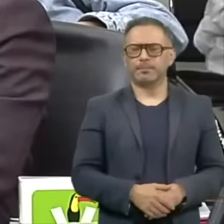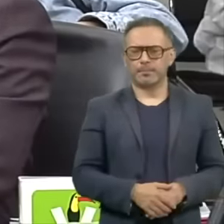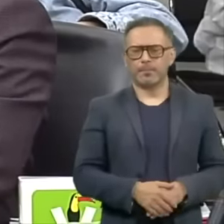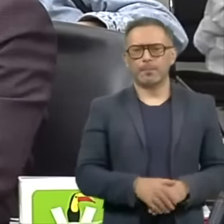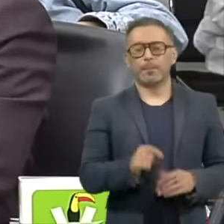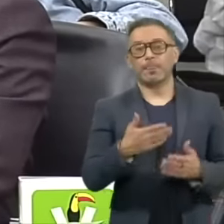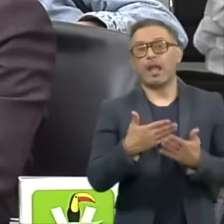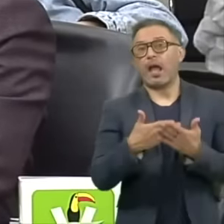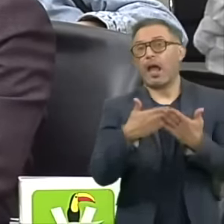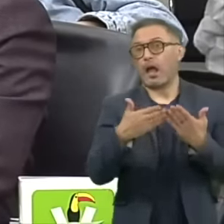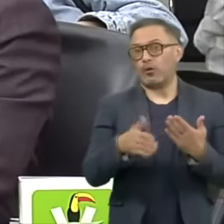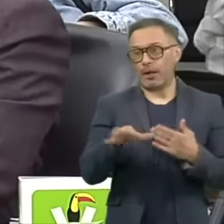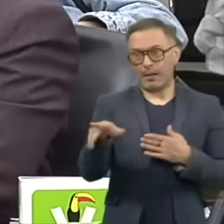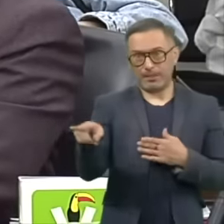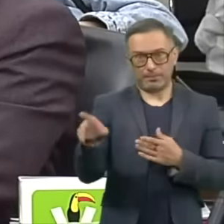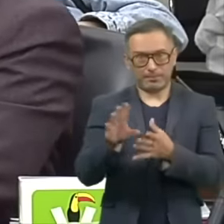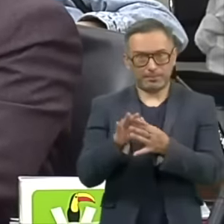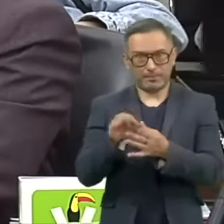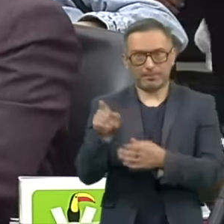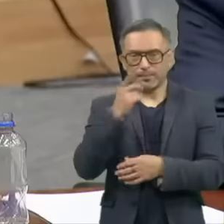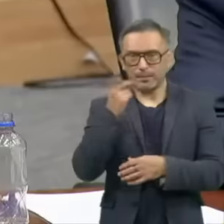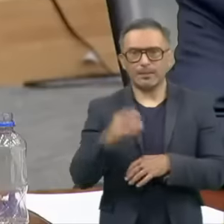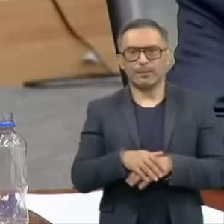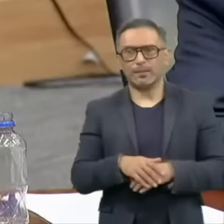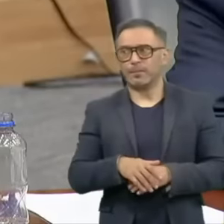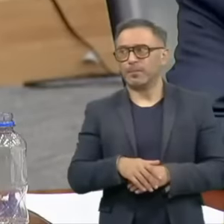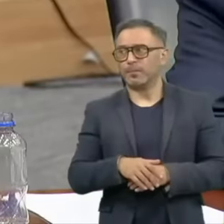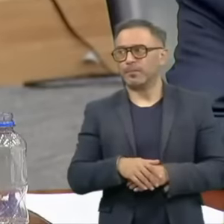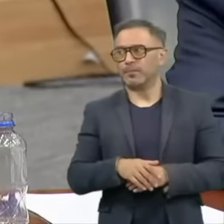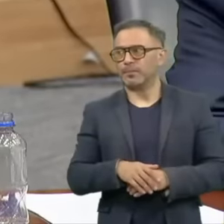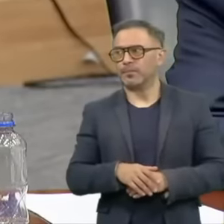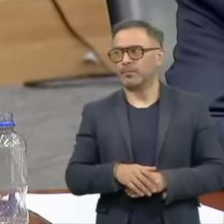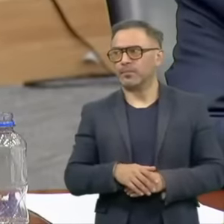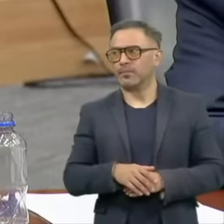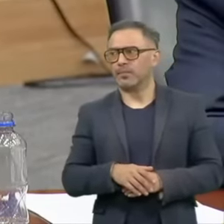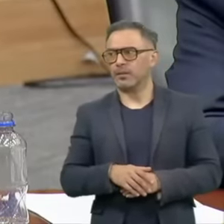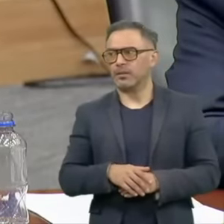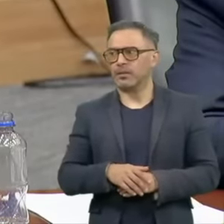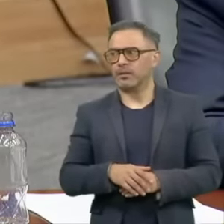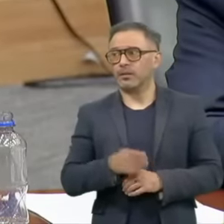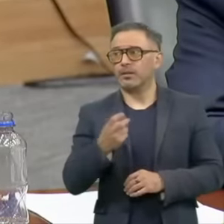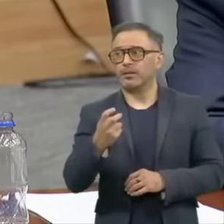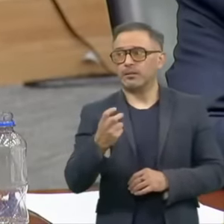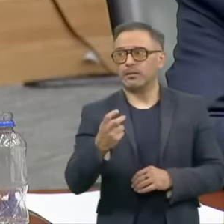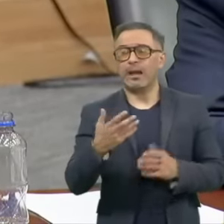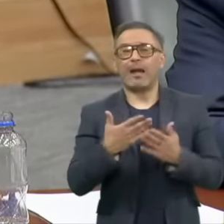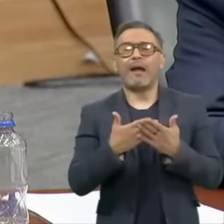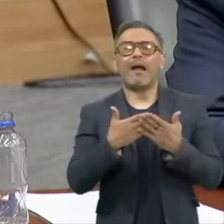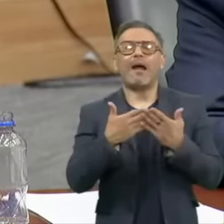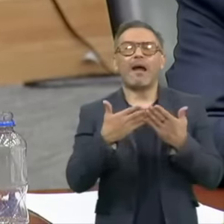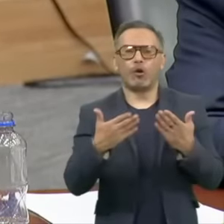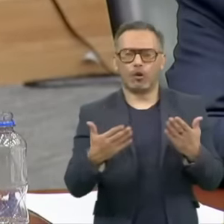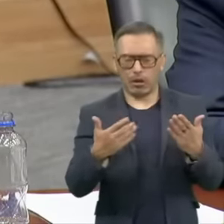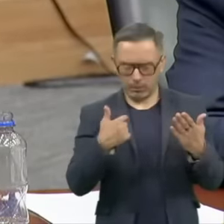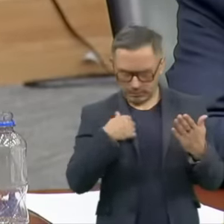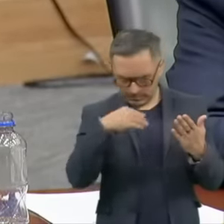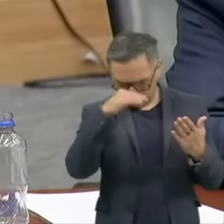Dice ahora, la inercia nos llevó a esto y ahora tenemos que